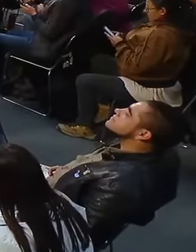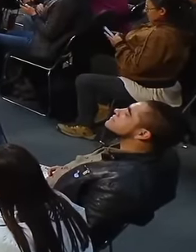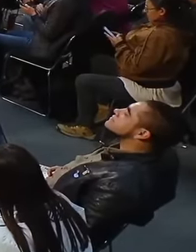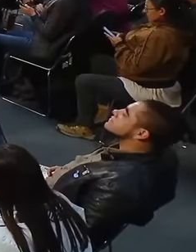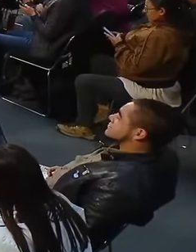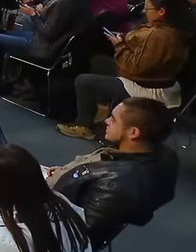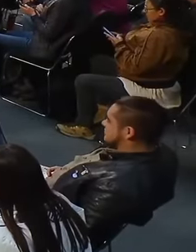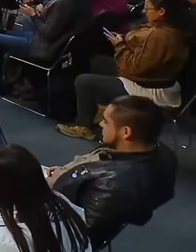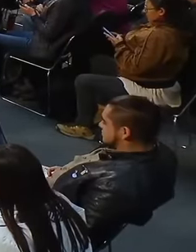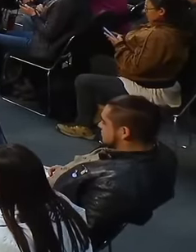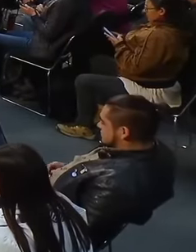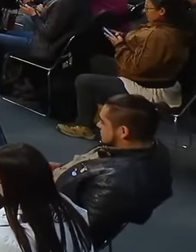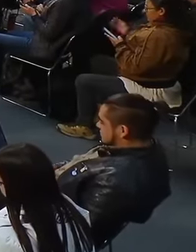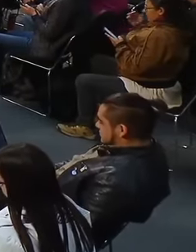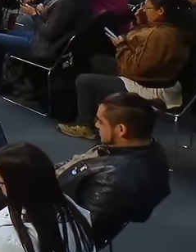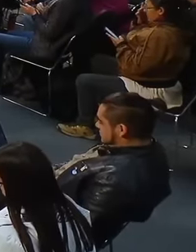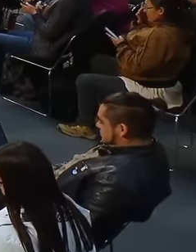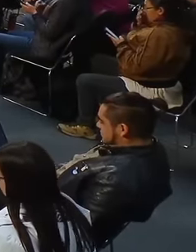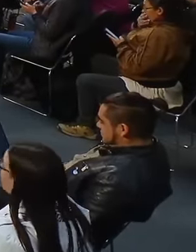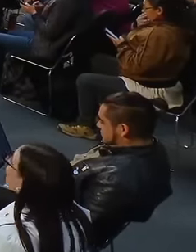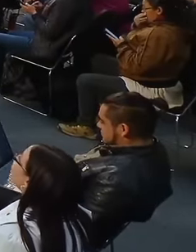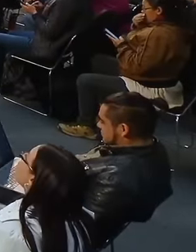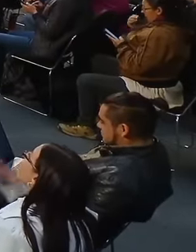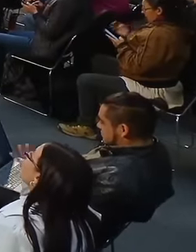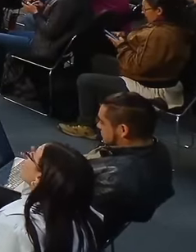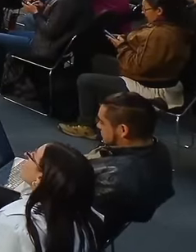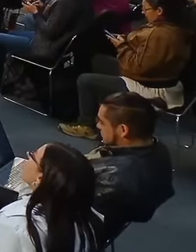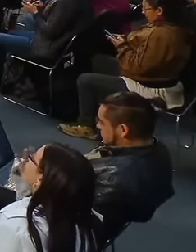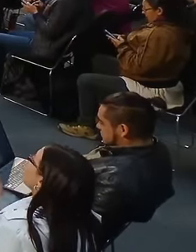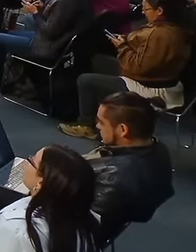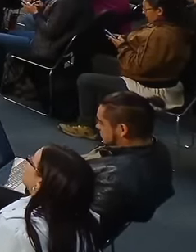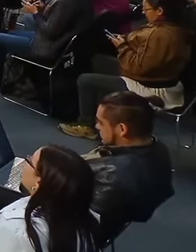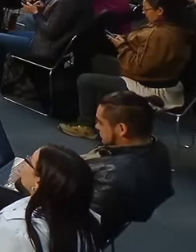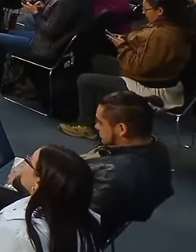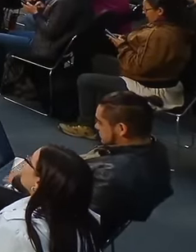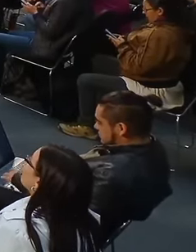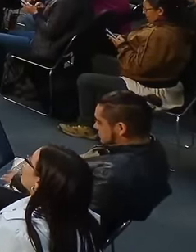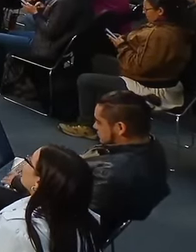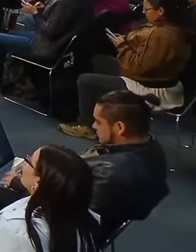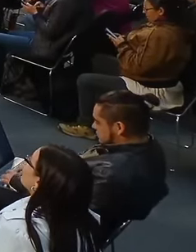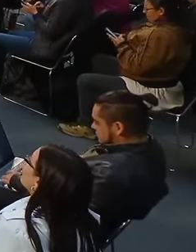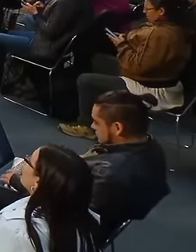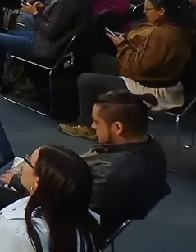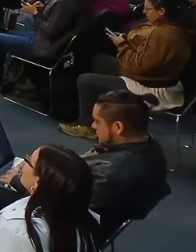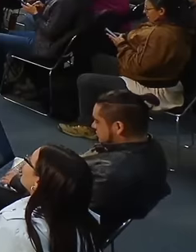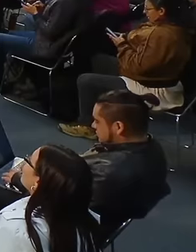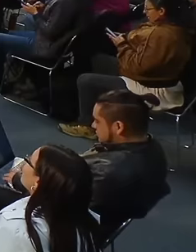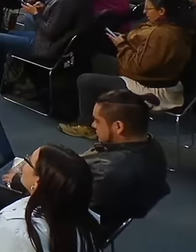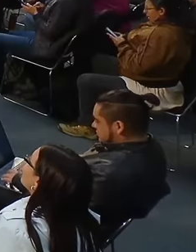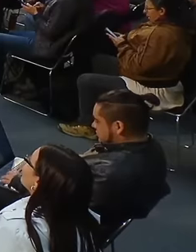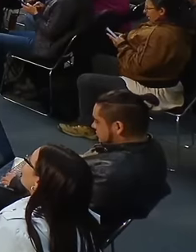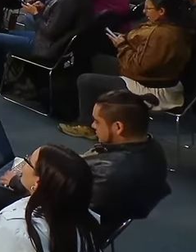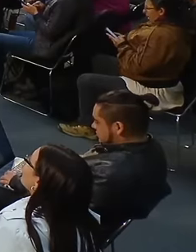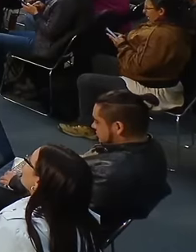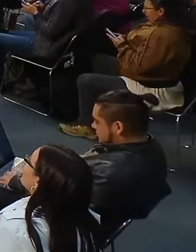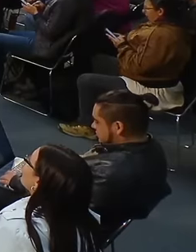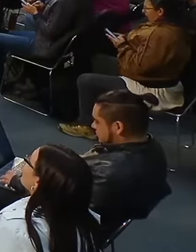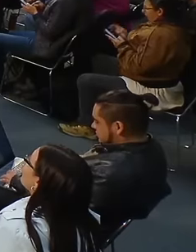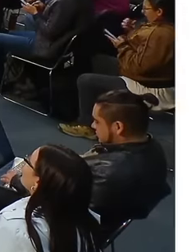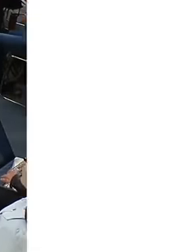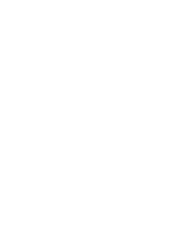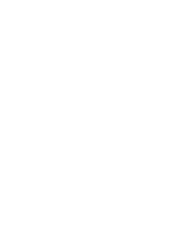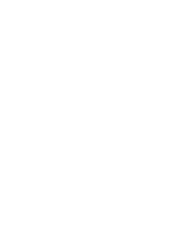Patria, los viernes, tiene que ver con algo que hace alguien